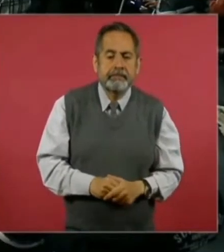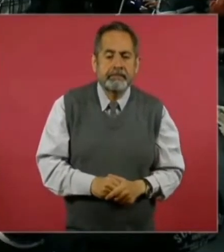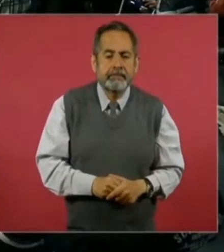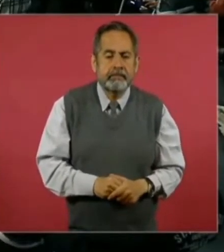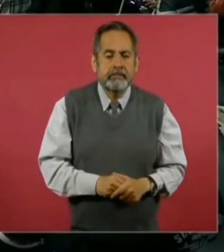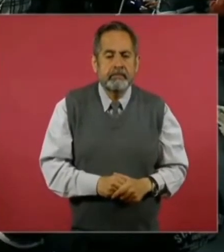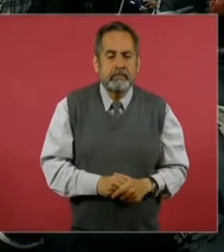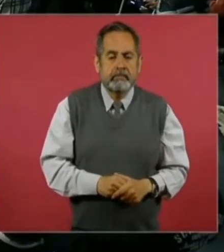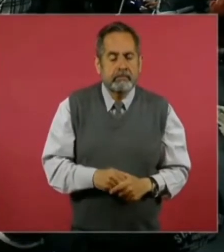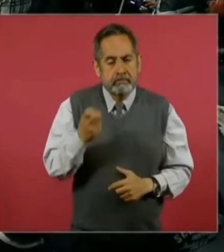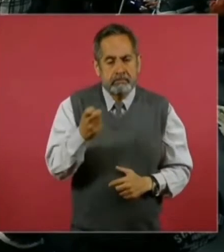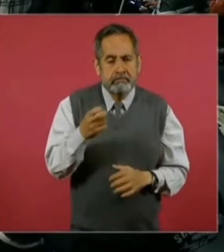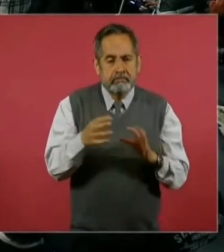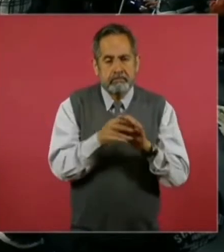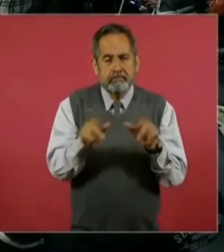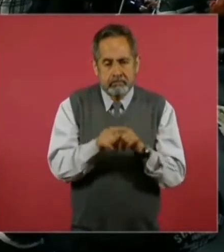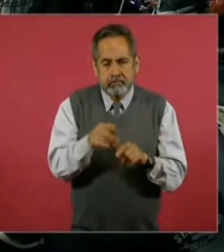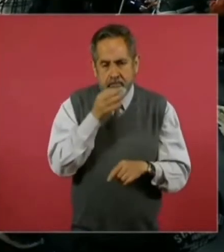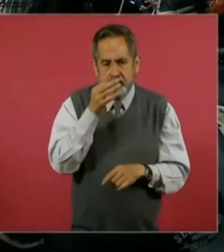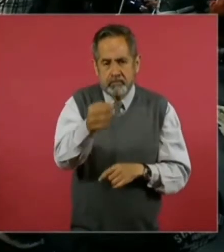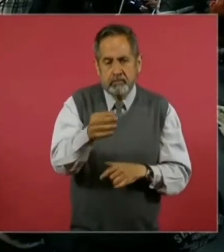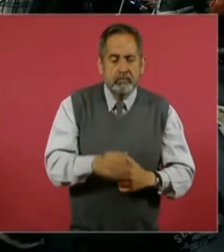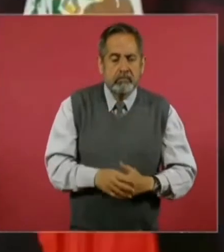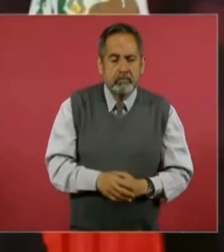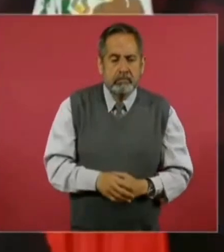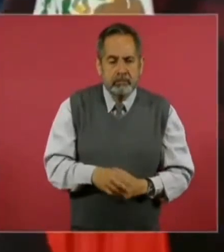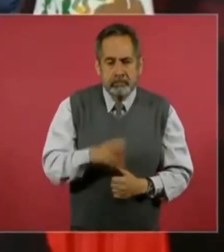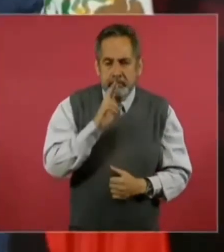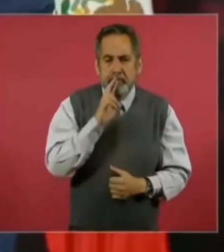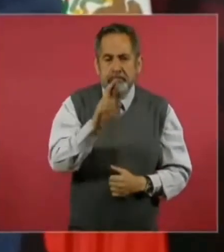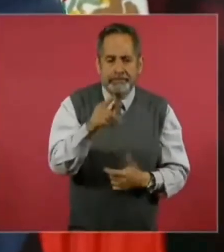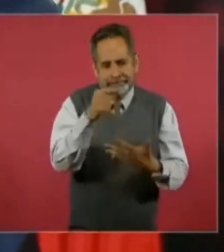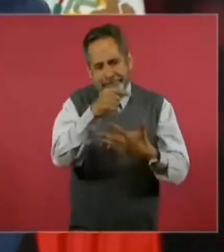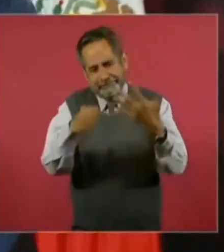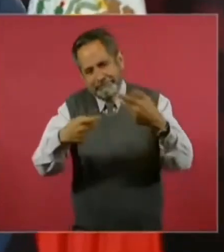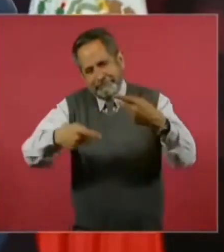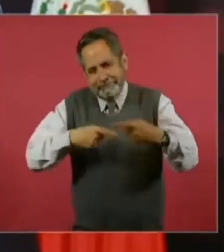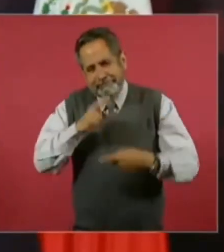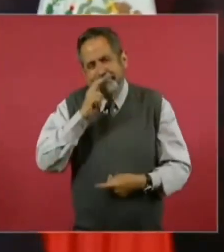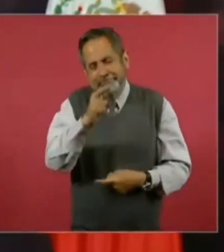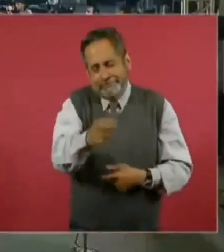Entonces, eso es lo que puedo responderte a todas tus preguntas.